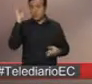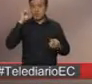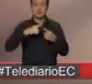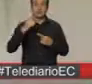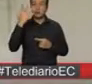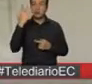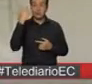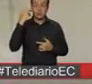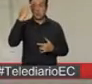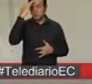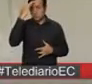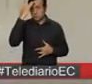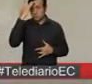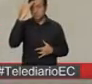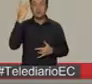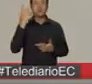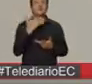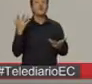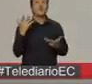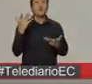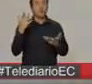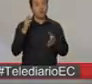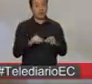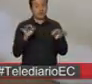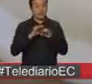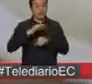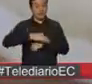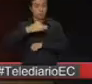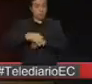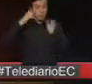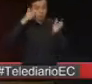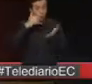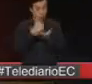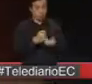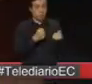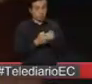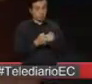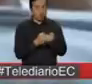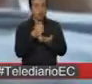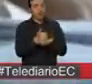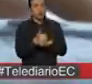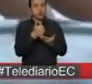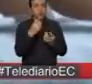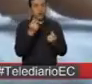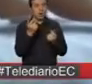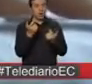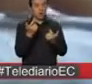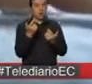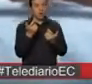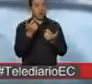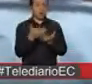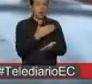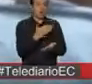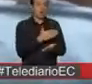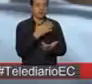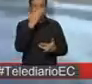días la detección oportuna y la asistencia médica disminuyen las tasas de mortalidad por debajo del 1 por ciento